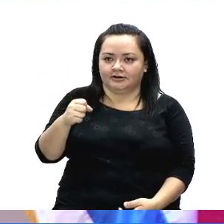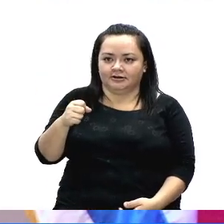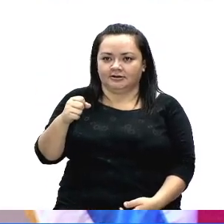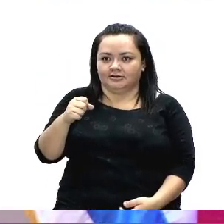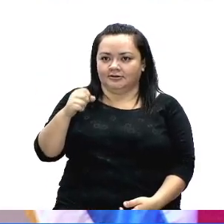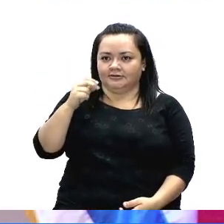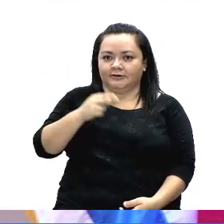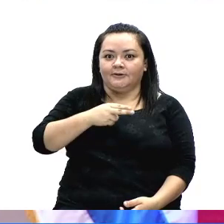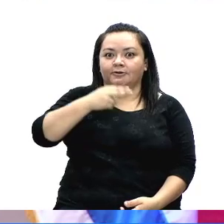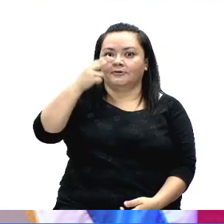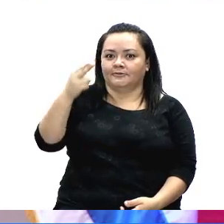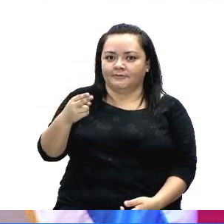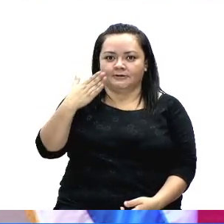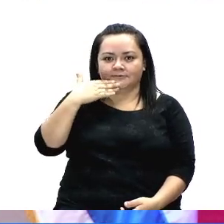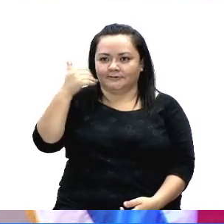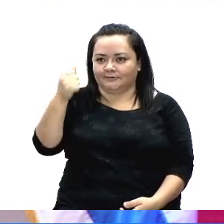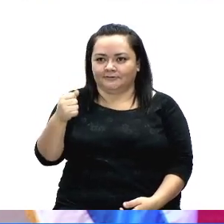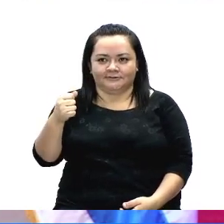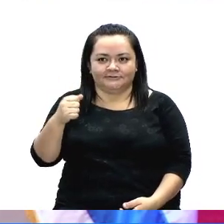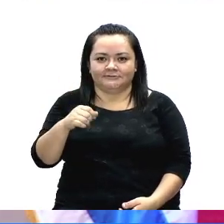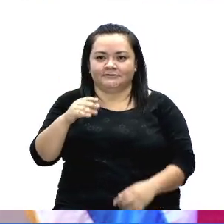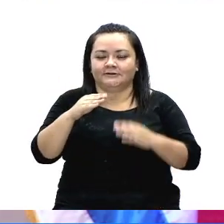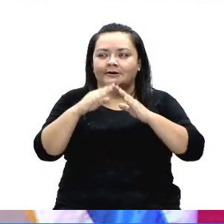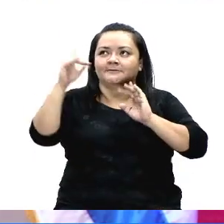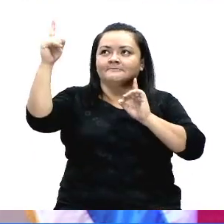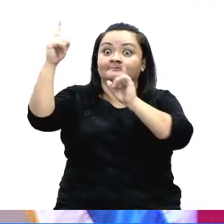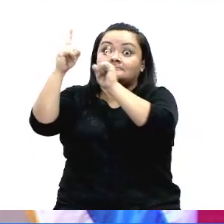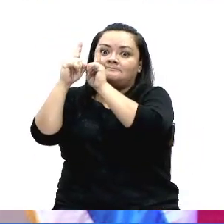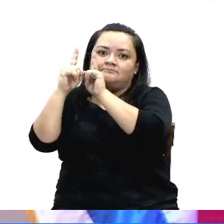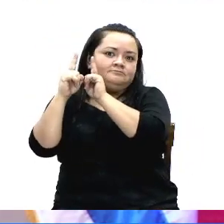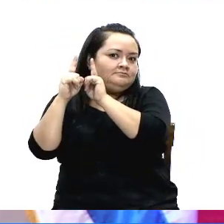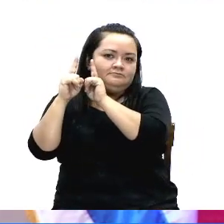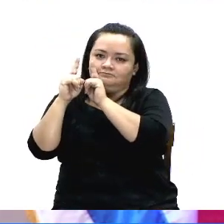lo mismo con moisés en esa cercanía